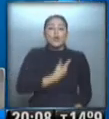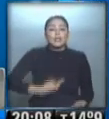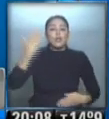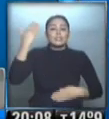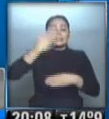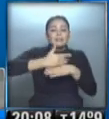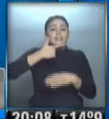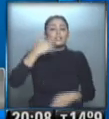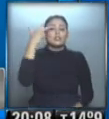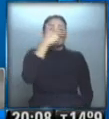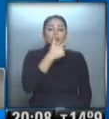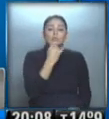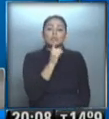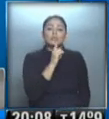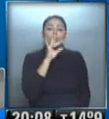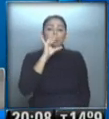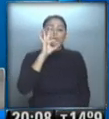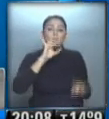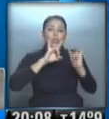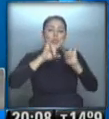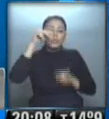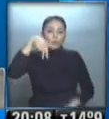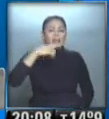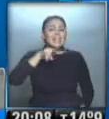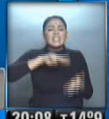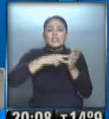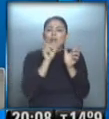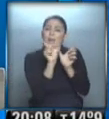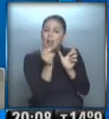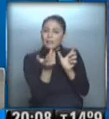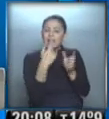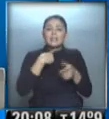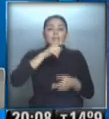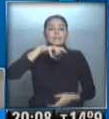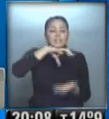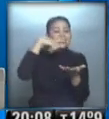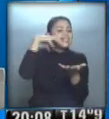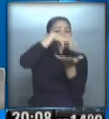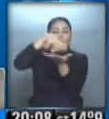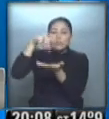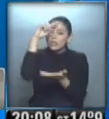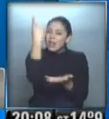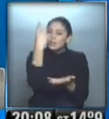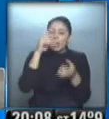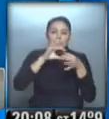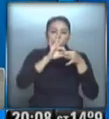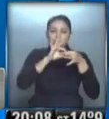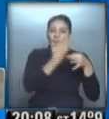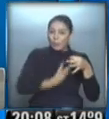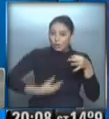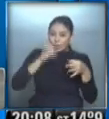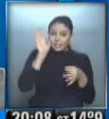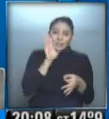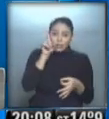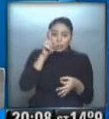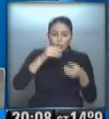gobierno, que implica que cierran numerosas instituciones nacionales que dependen del Estado